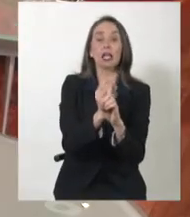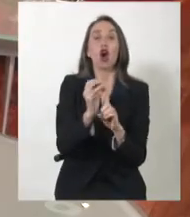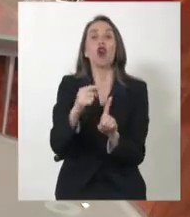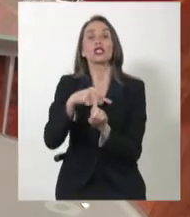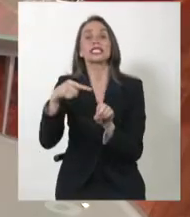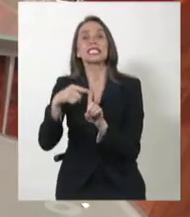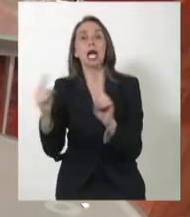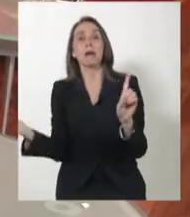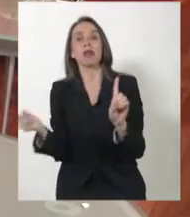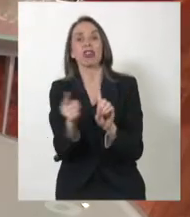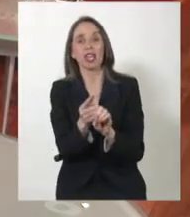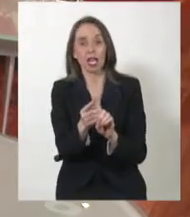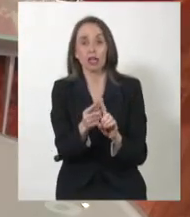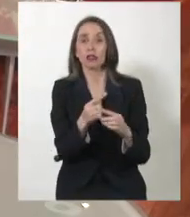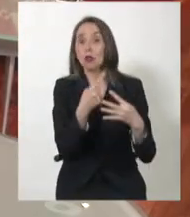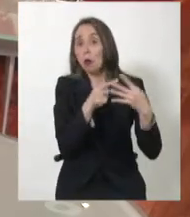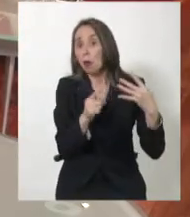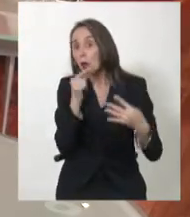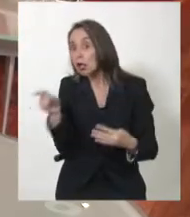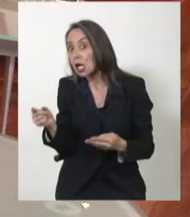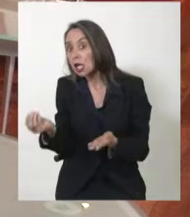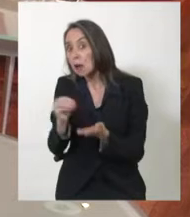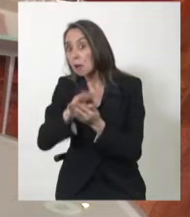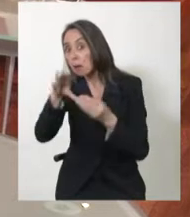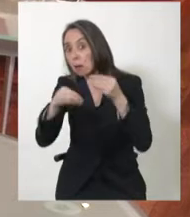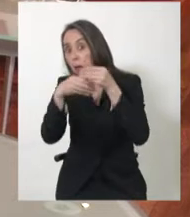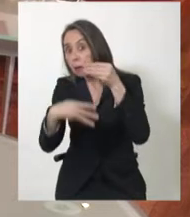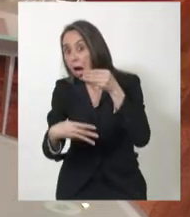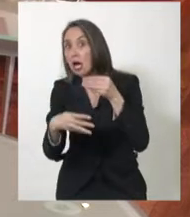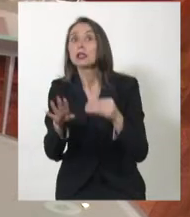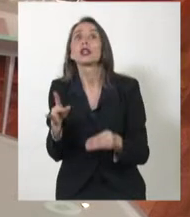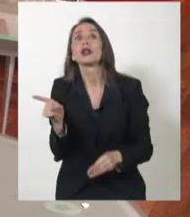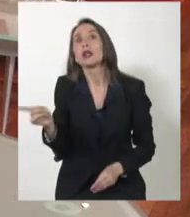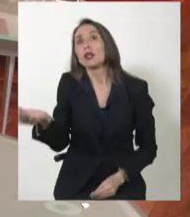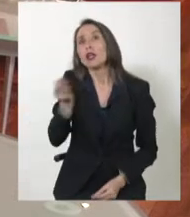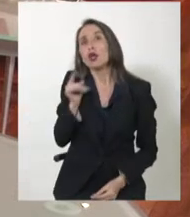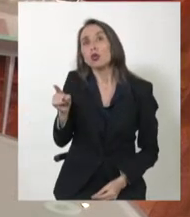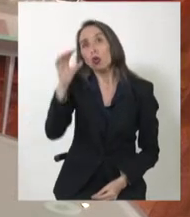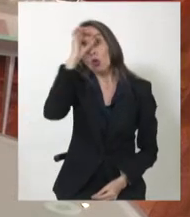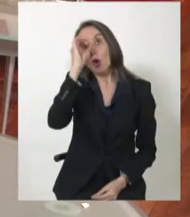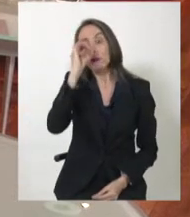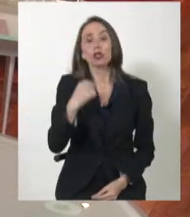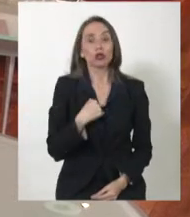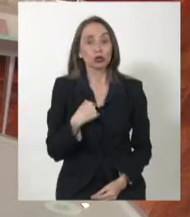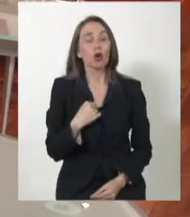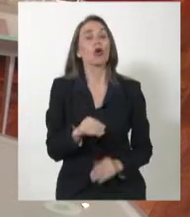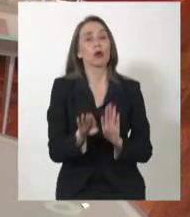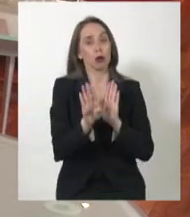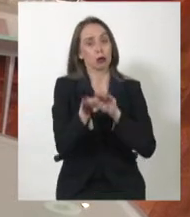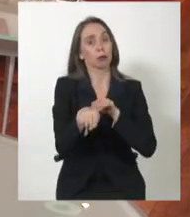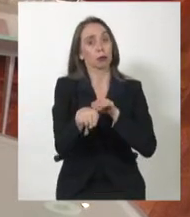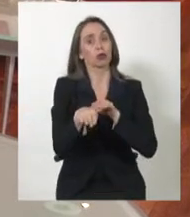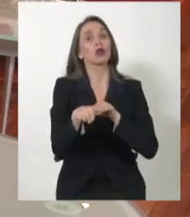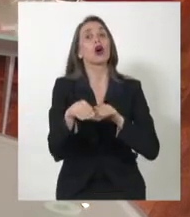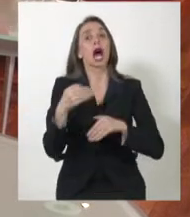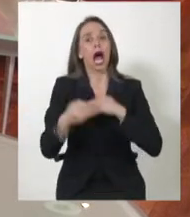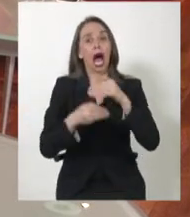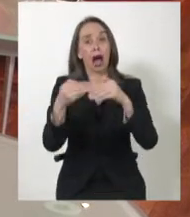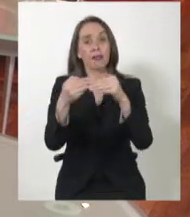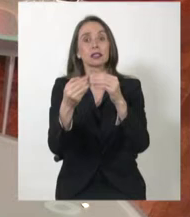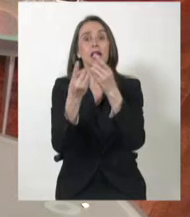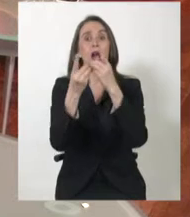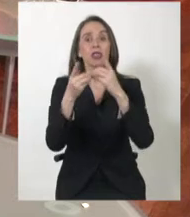más quieren agregar ustedes, ¿no? Pero quería saber tu opinión con respecto a... Yo soy muy partidaria de avanzar de una